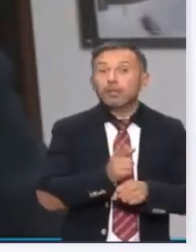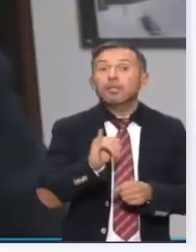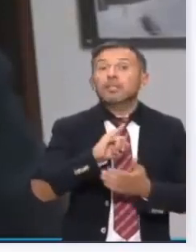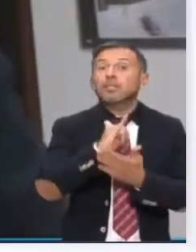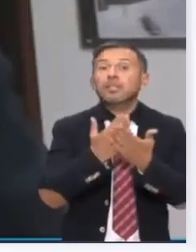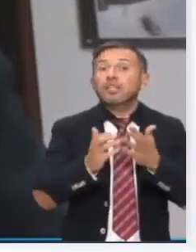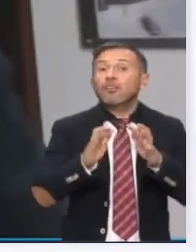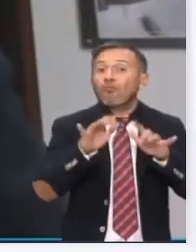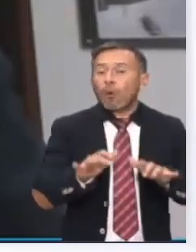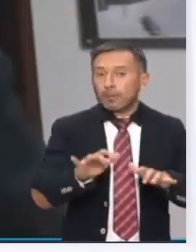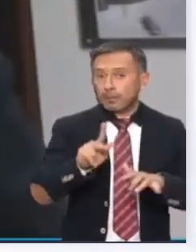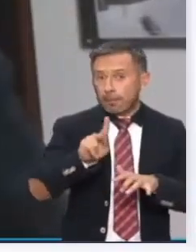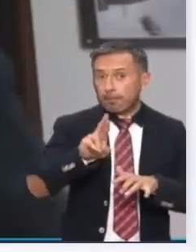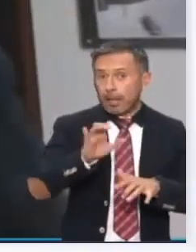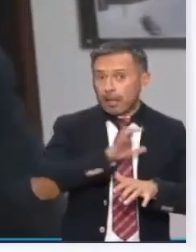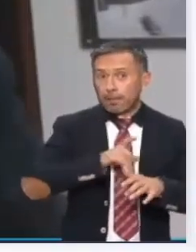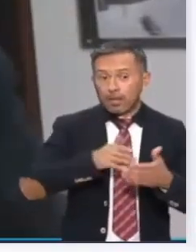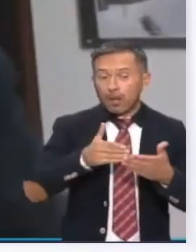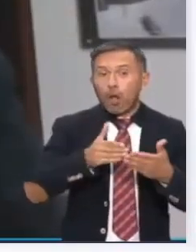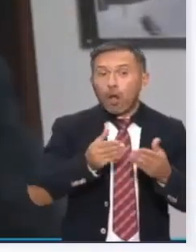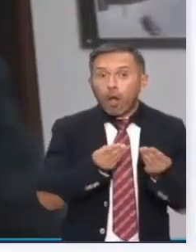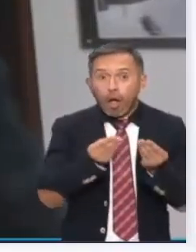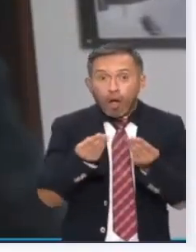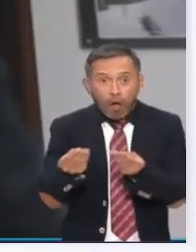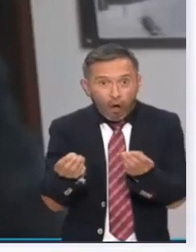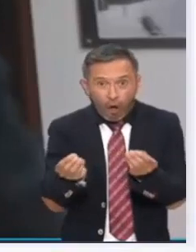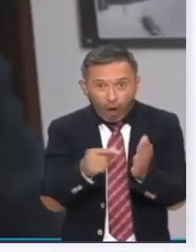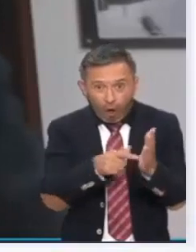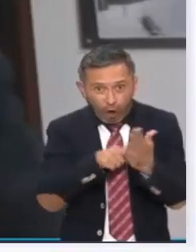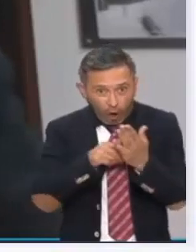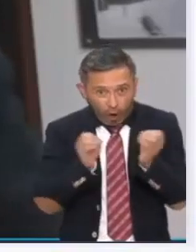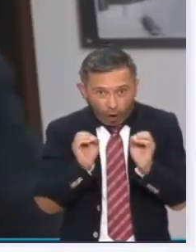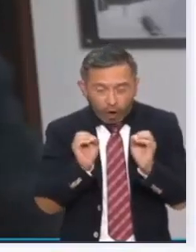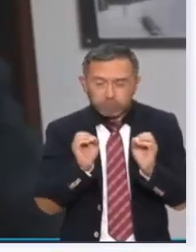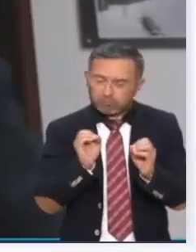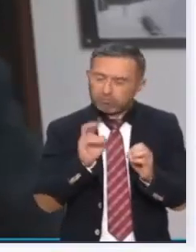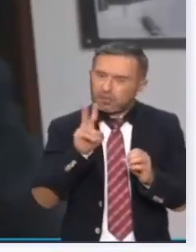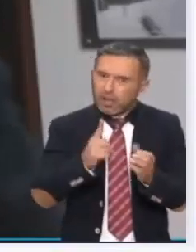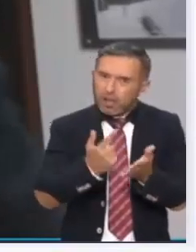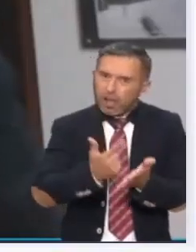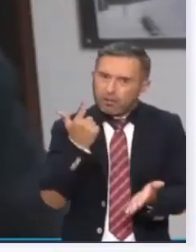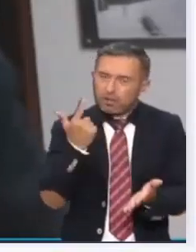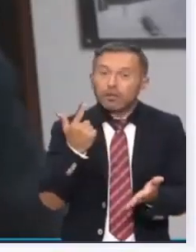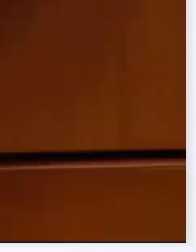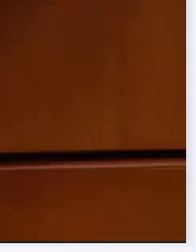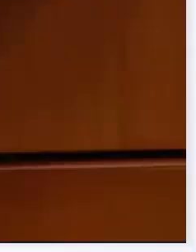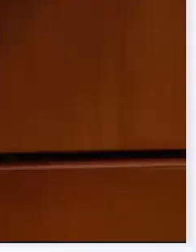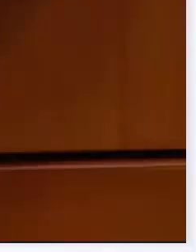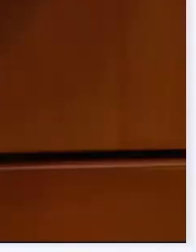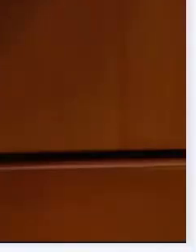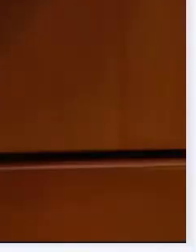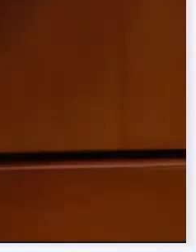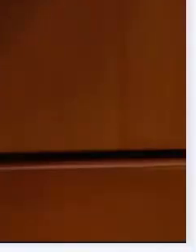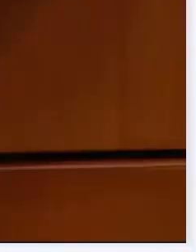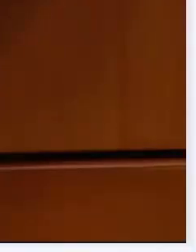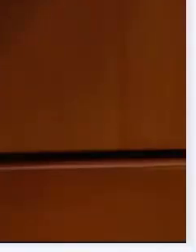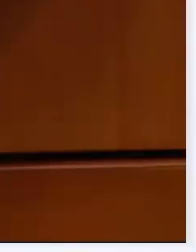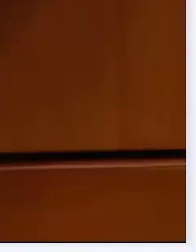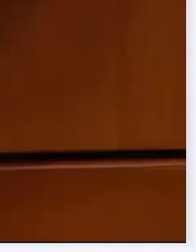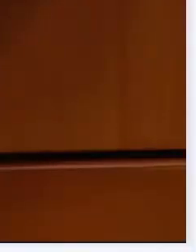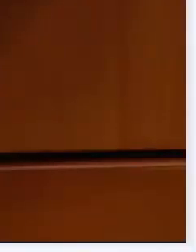a partir de la publicación del presente decreto la cámara de senadores y la cámara de diputados tendrá 90 días para emitir la convocatoria